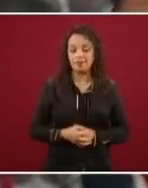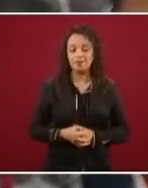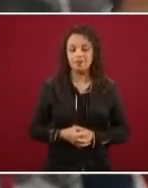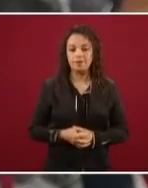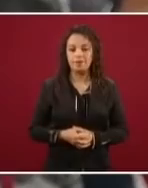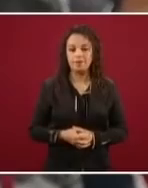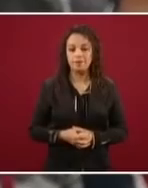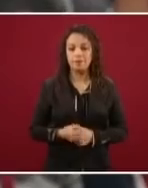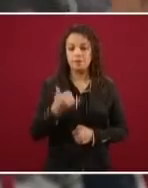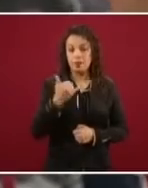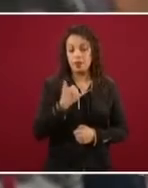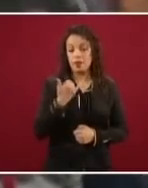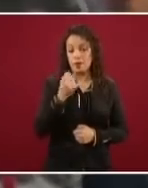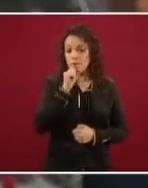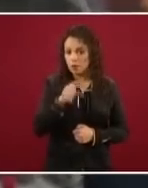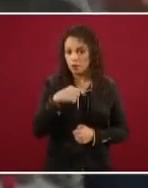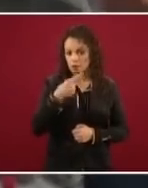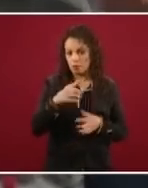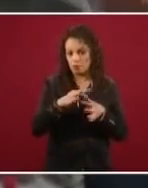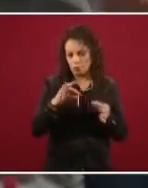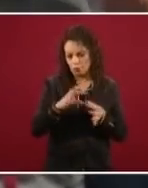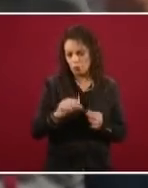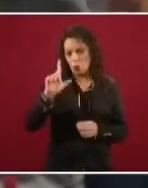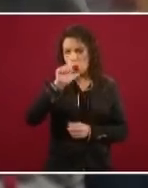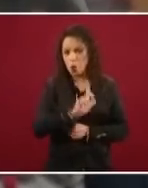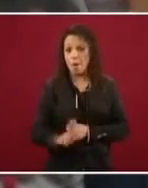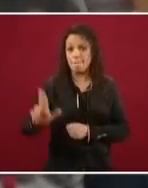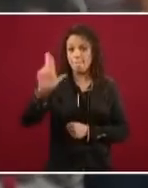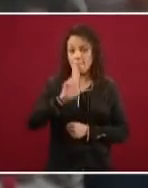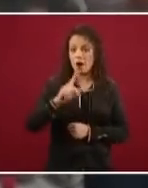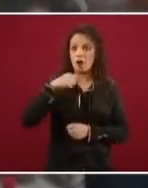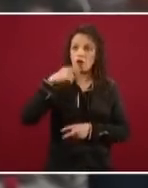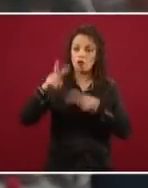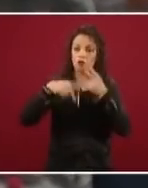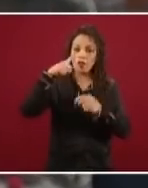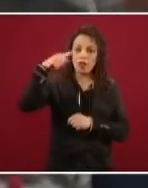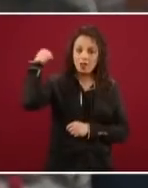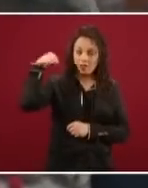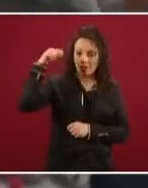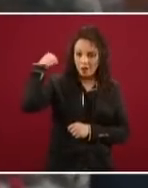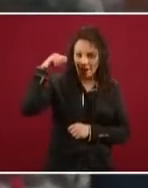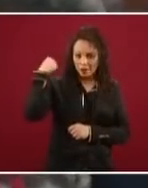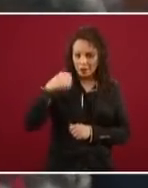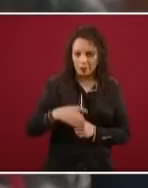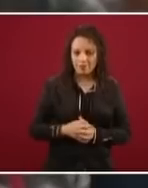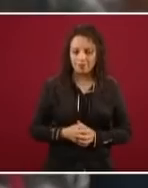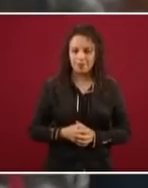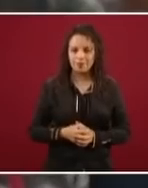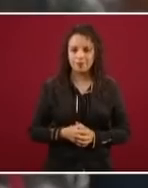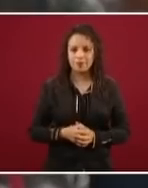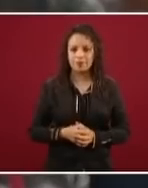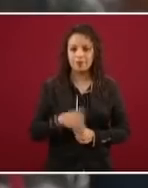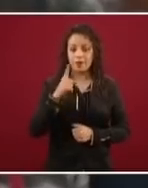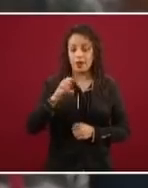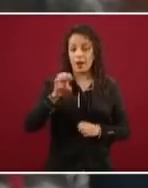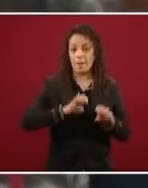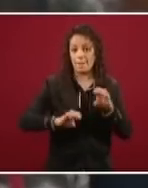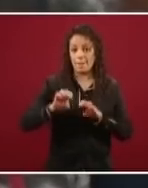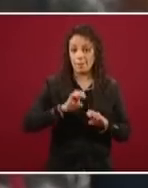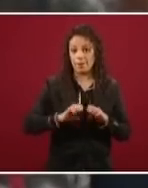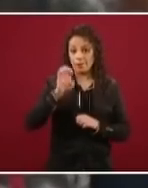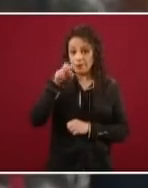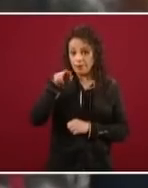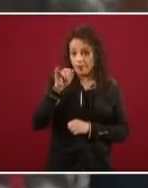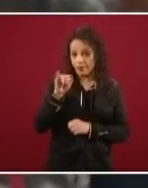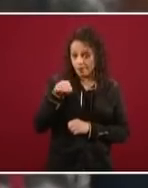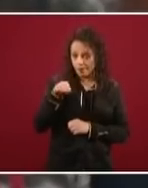presidente que el lunes y martes estuve en tabasco en villahermosa y ahí la empresa petrolera eni